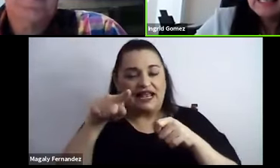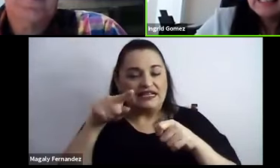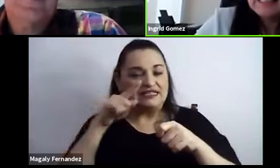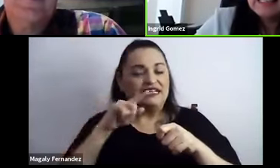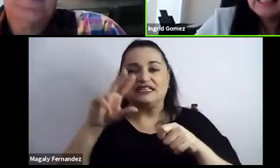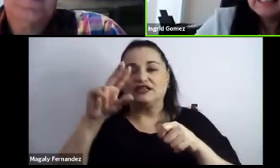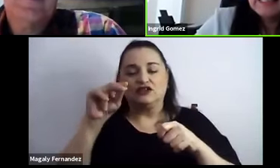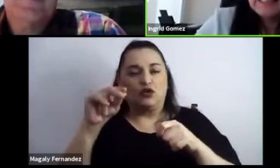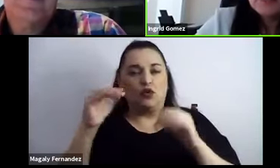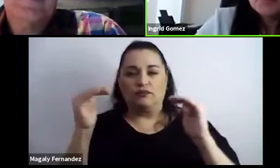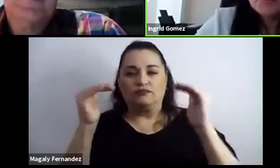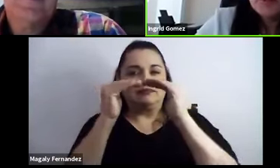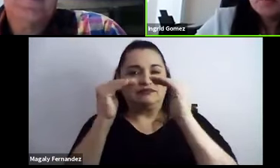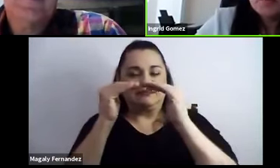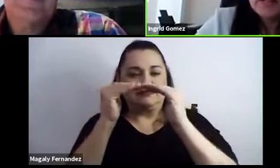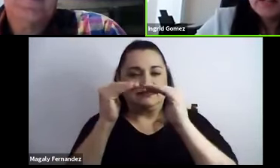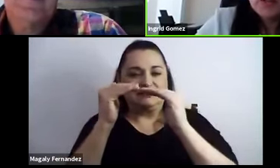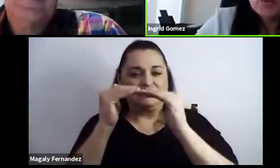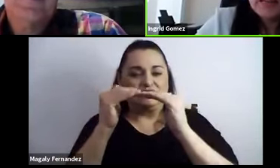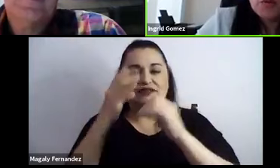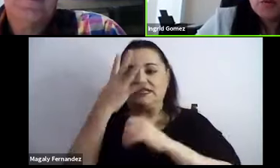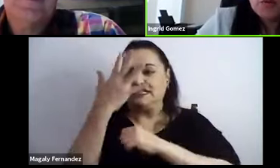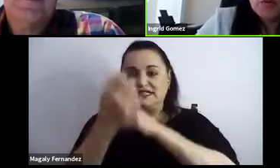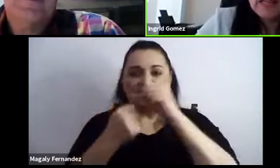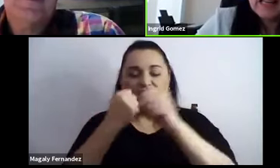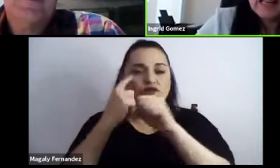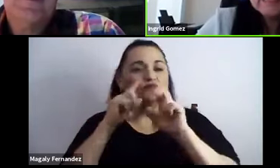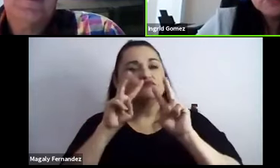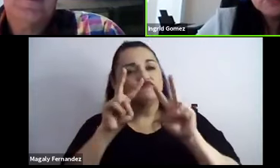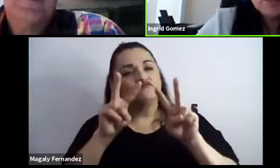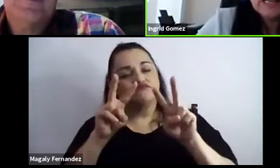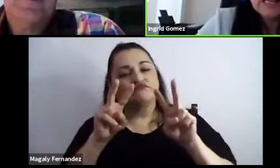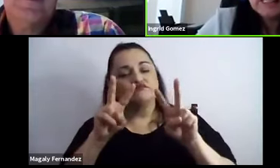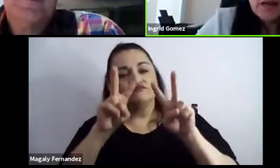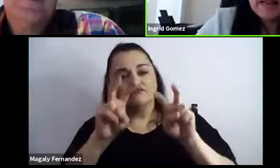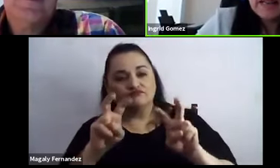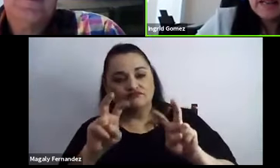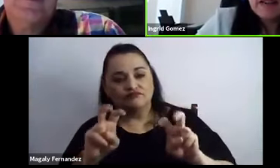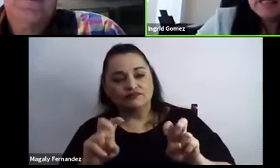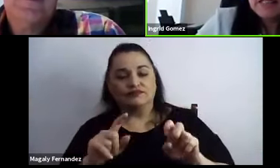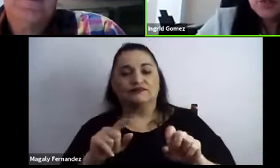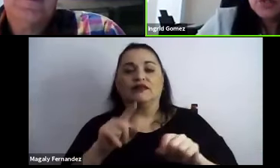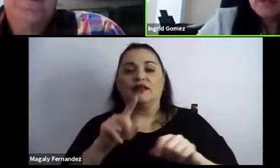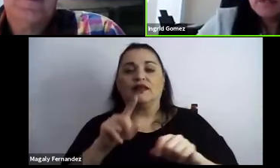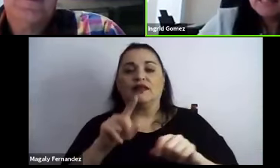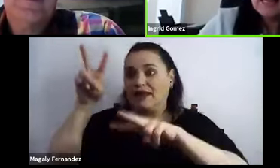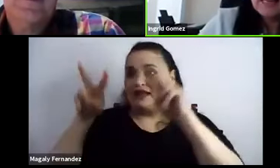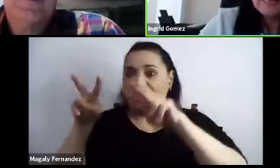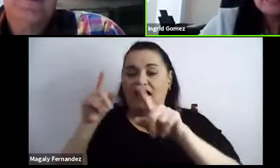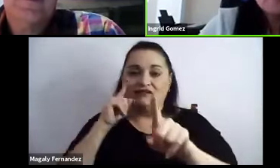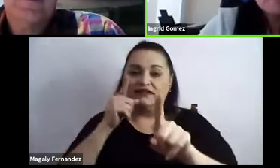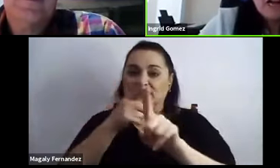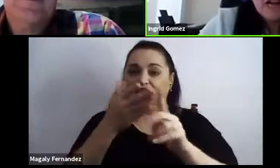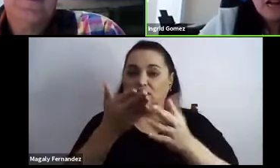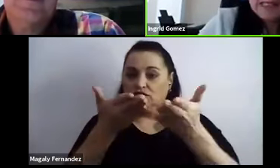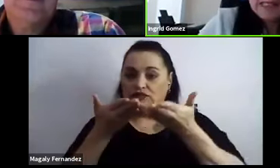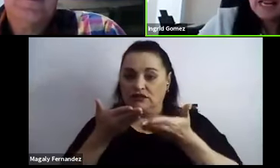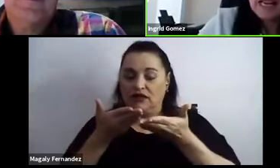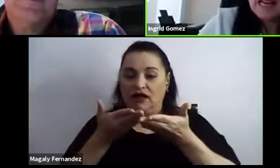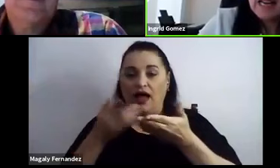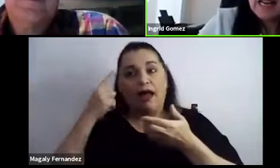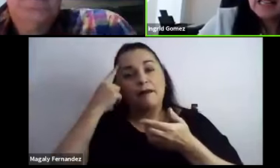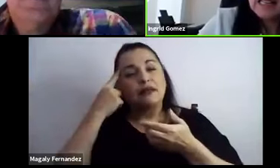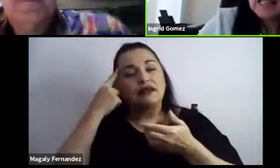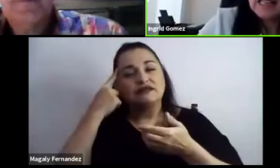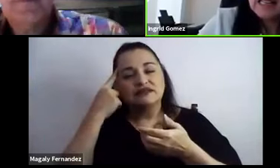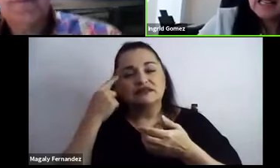inequidades entre quintiles. Bueno, ¿por qué no tomar en cuenta estas otras variables que nos llevas a pensar,